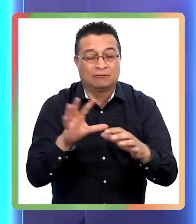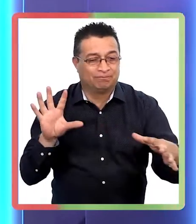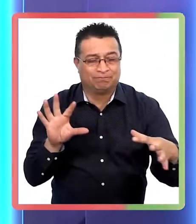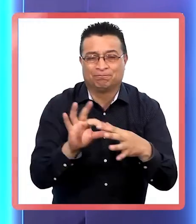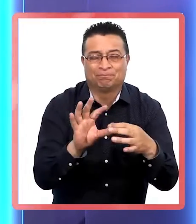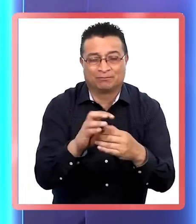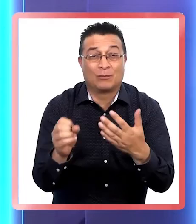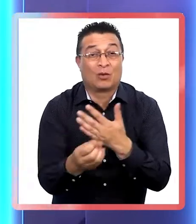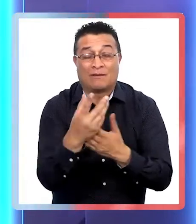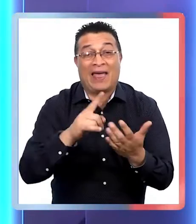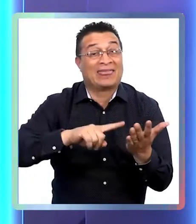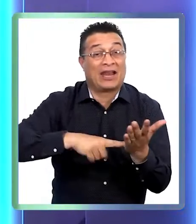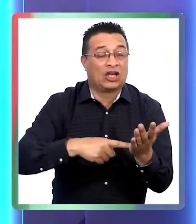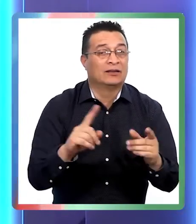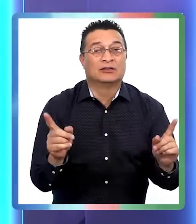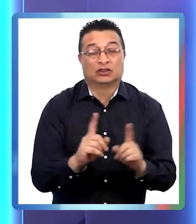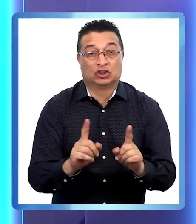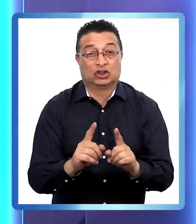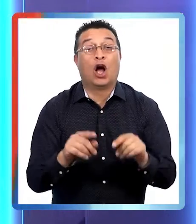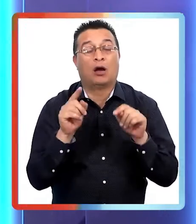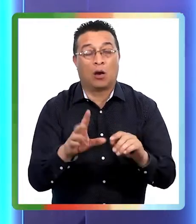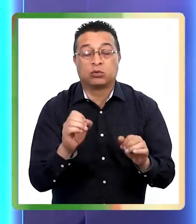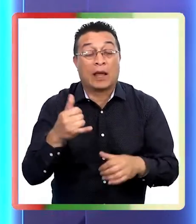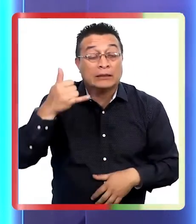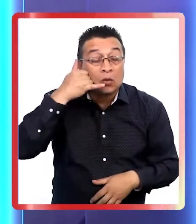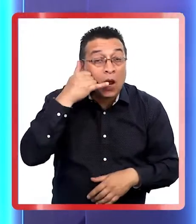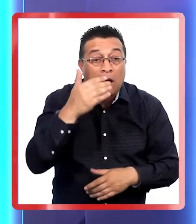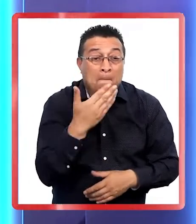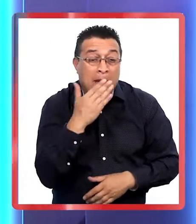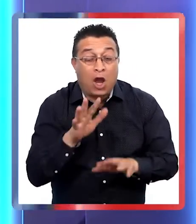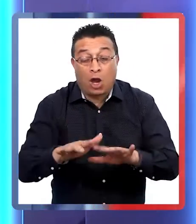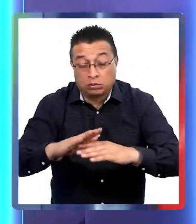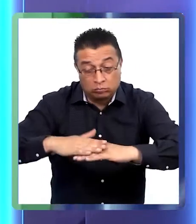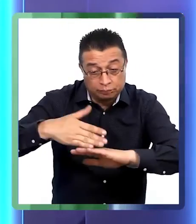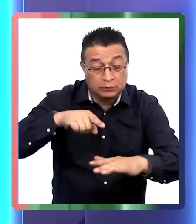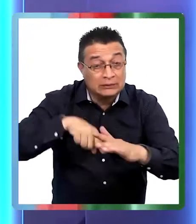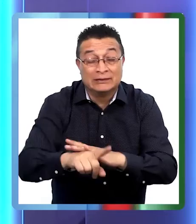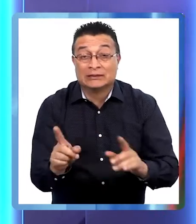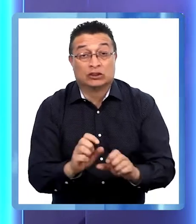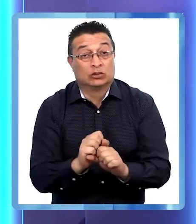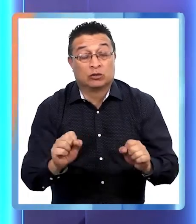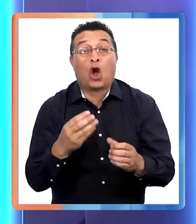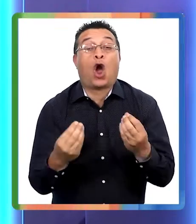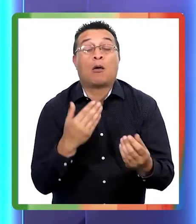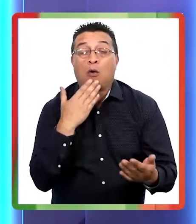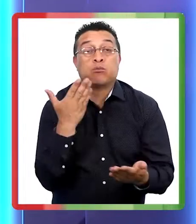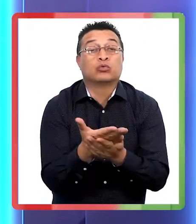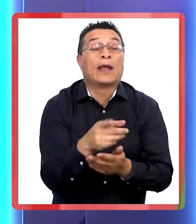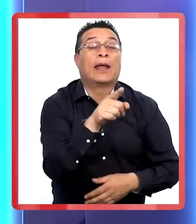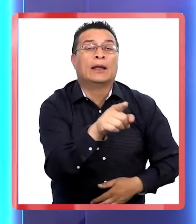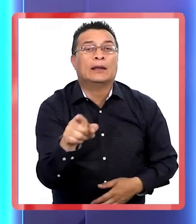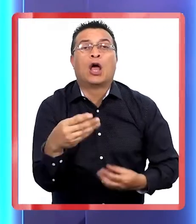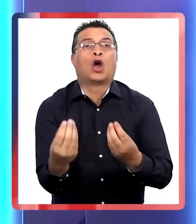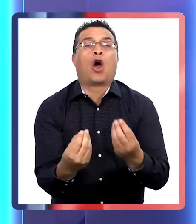están familiarizados con las nuevas tecnologías, no necesariamente tienen un celular o un computador al cual acceder y cómo postular.